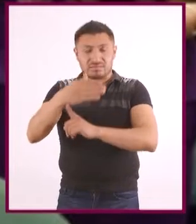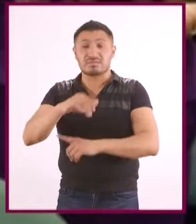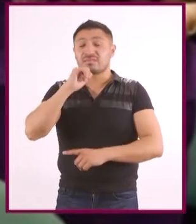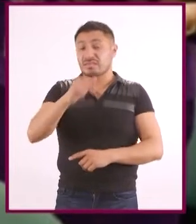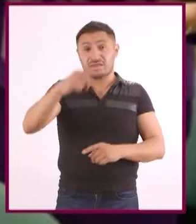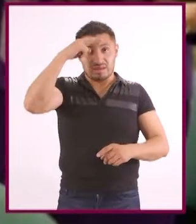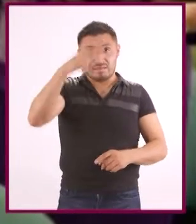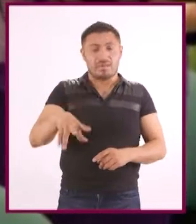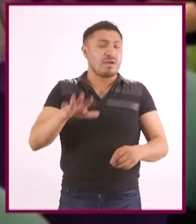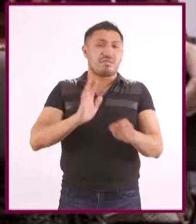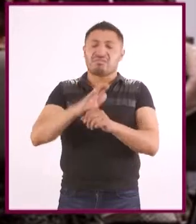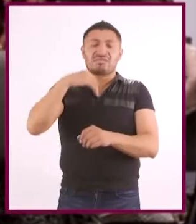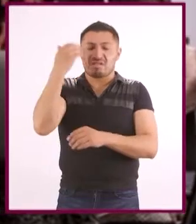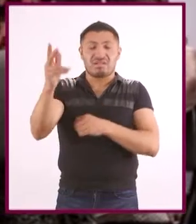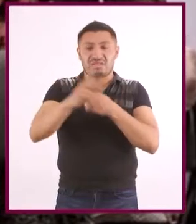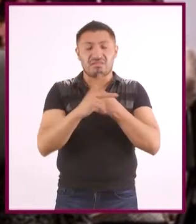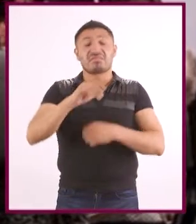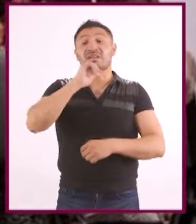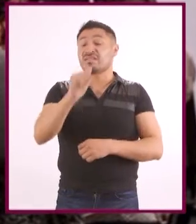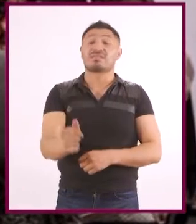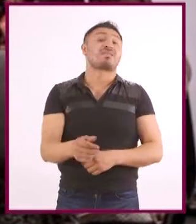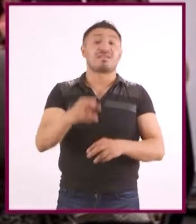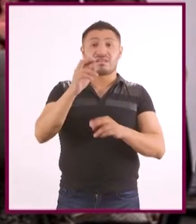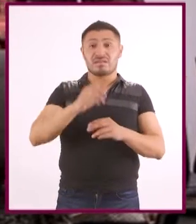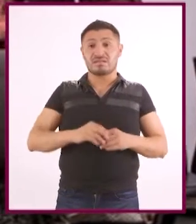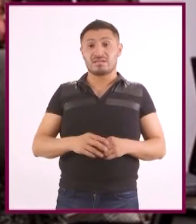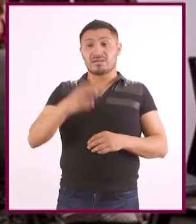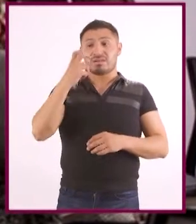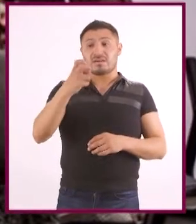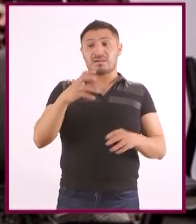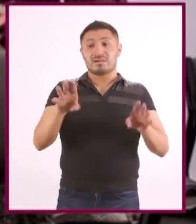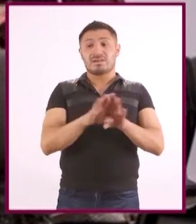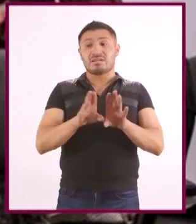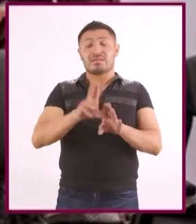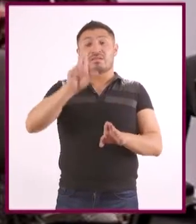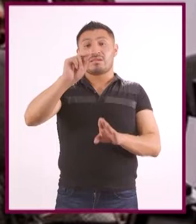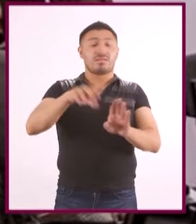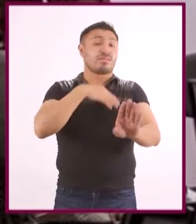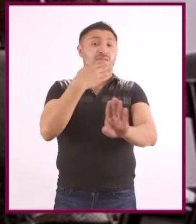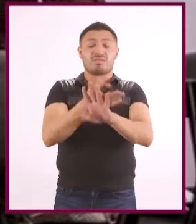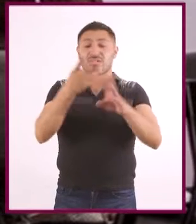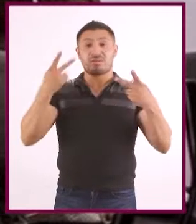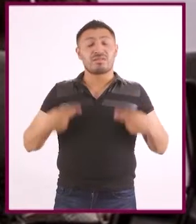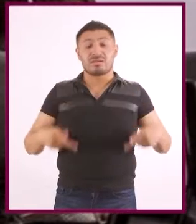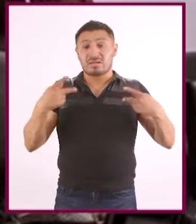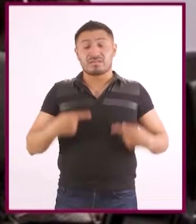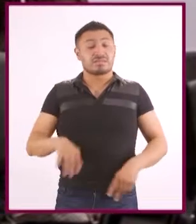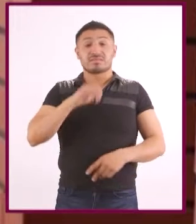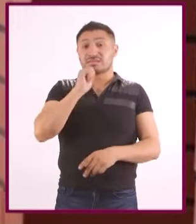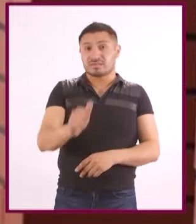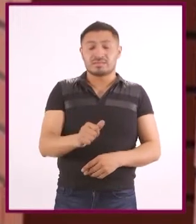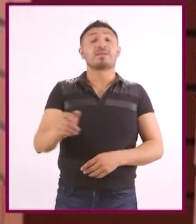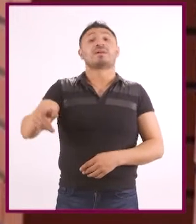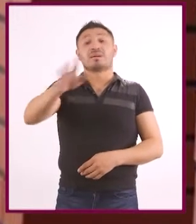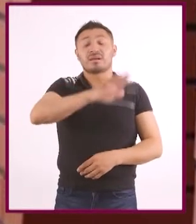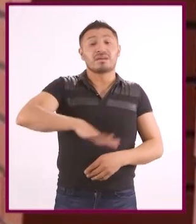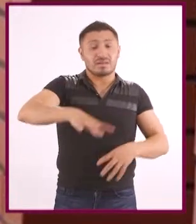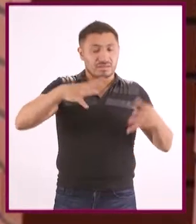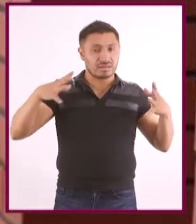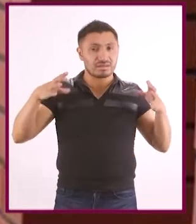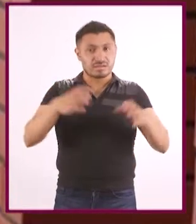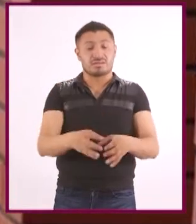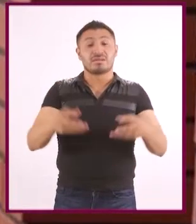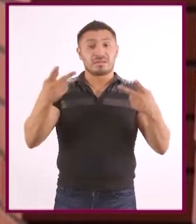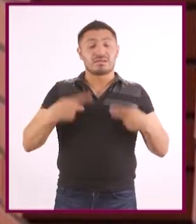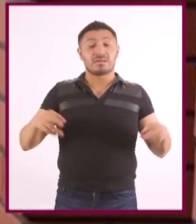solo de México, sino de cualquier país. Este gesto religioso no busca afectar a otras personas. Las y los miembros de esta